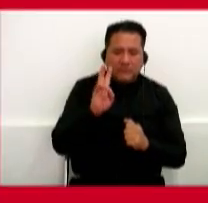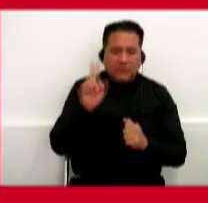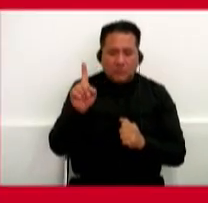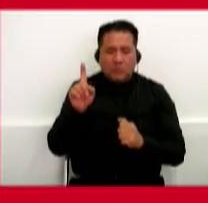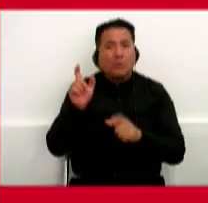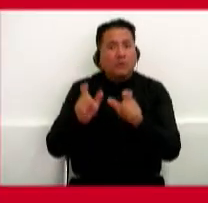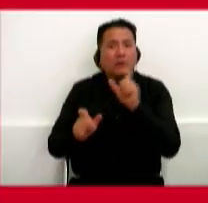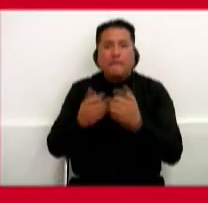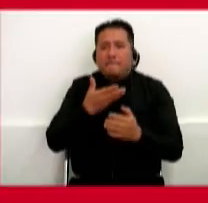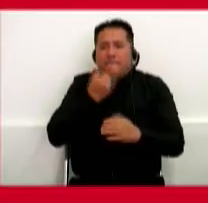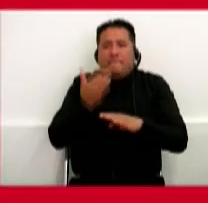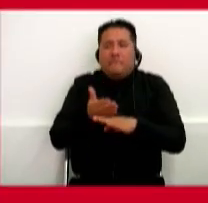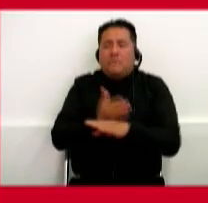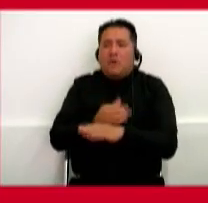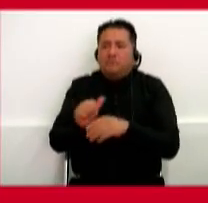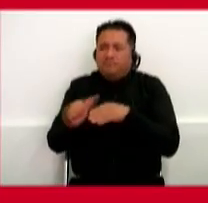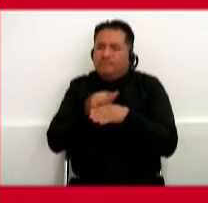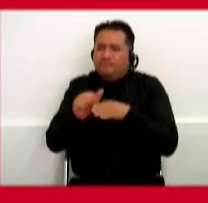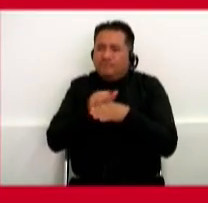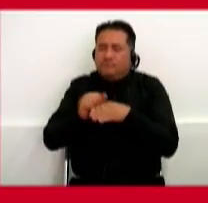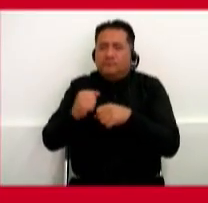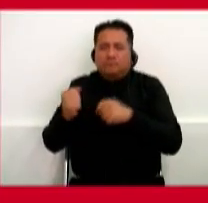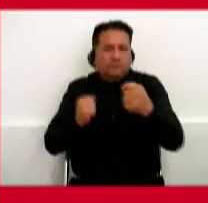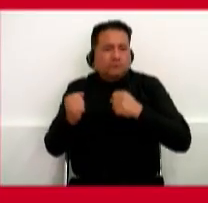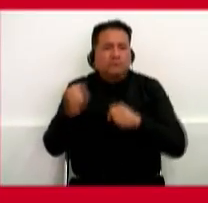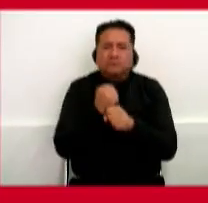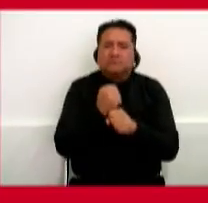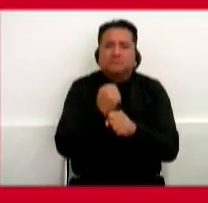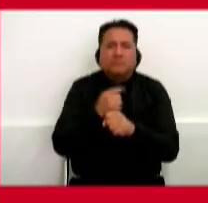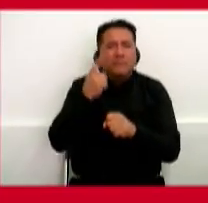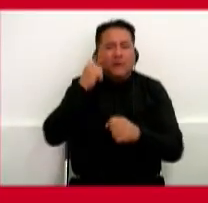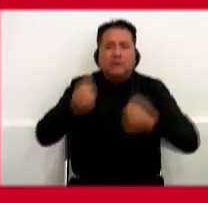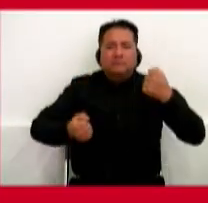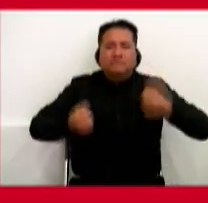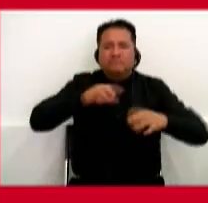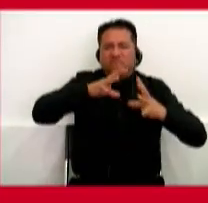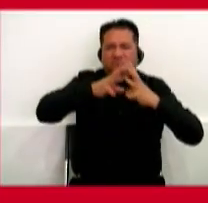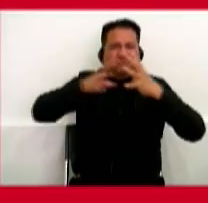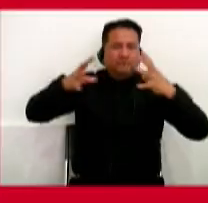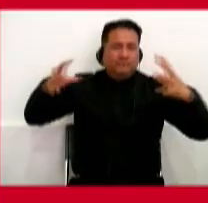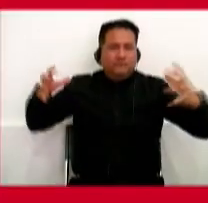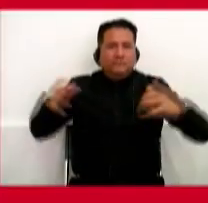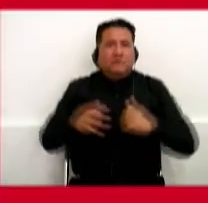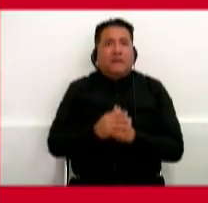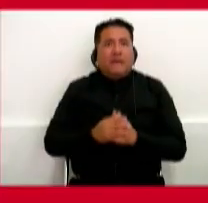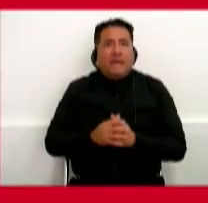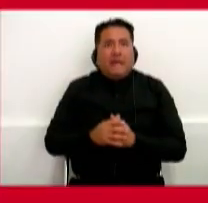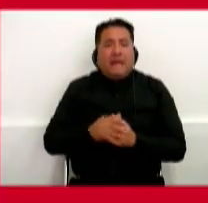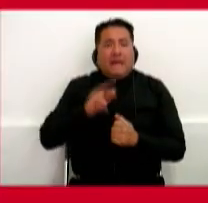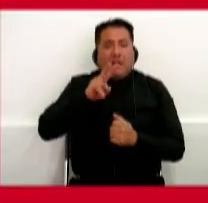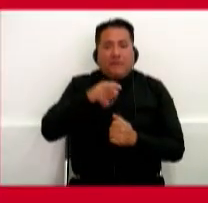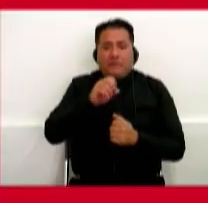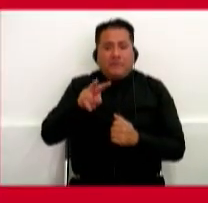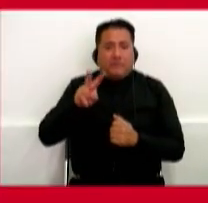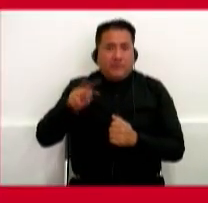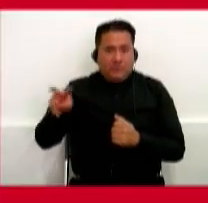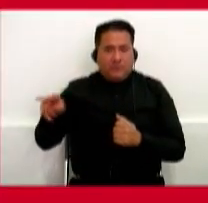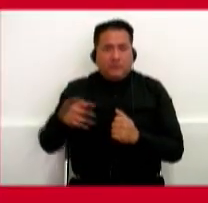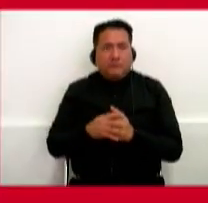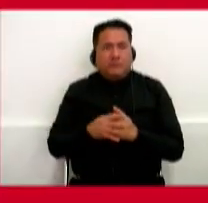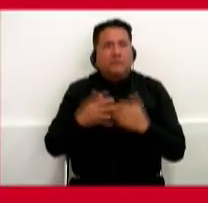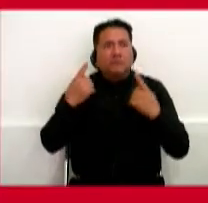tenemos equipos multimarca, que nos permita reducir la variabilidad, y esto en el año 22 pudimos encontrar la solución Argus,